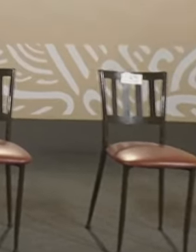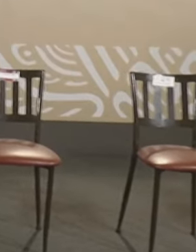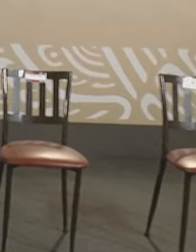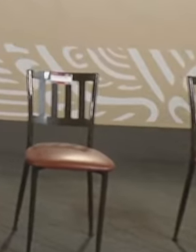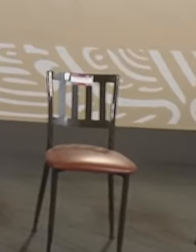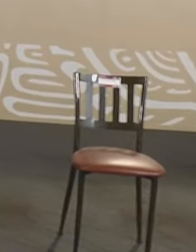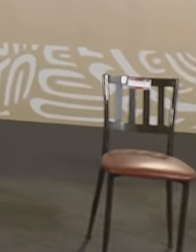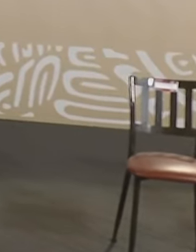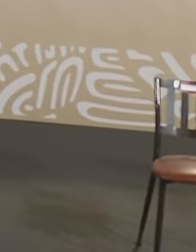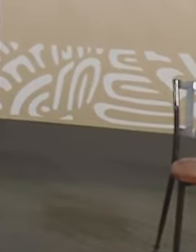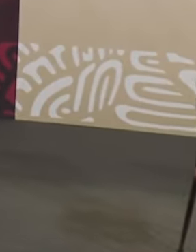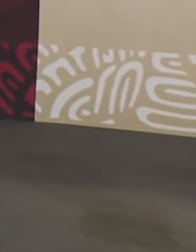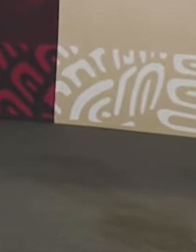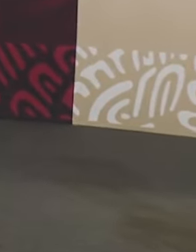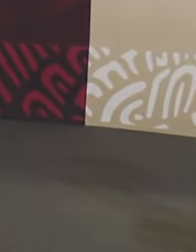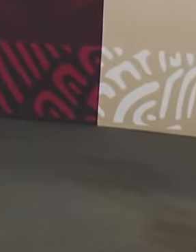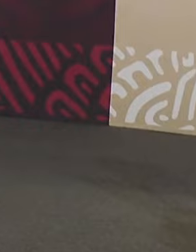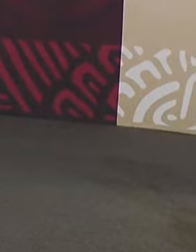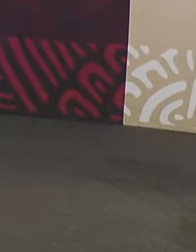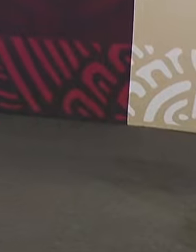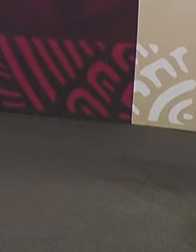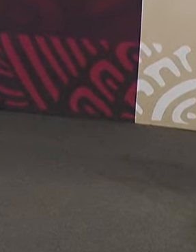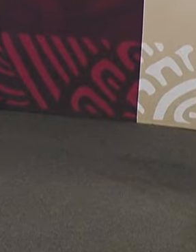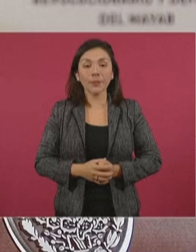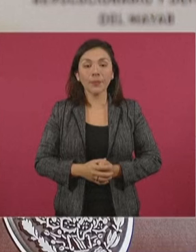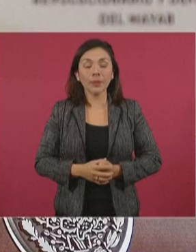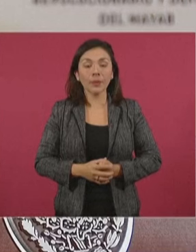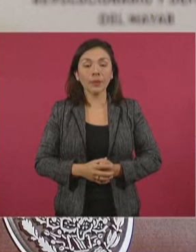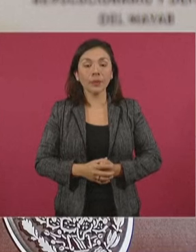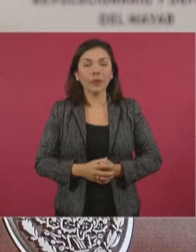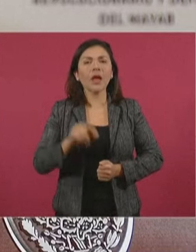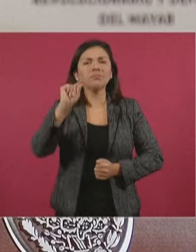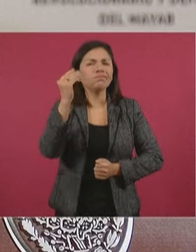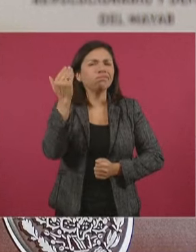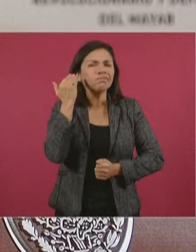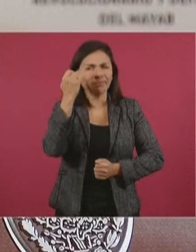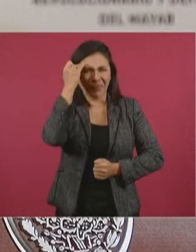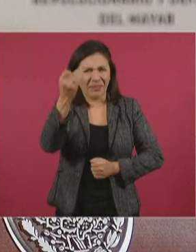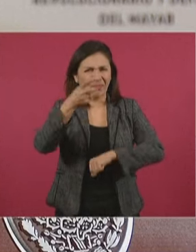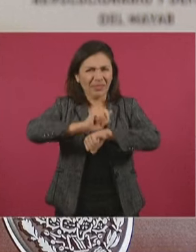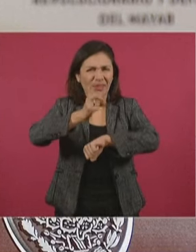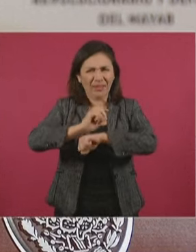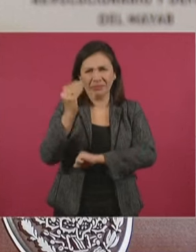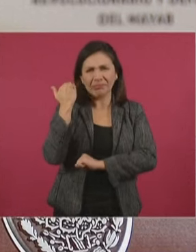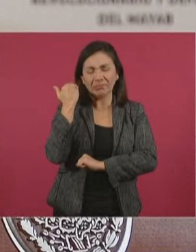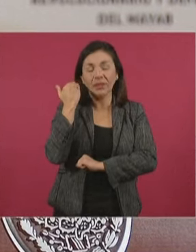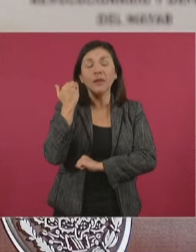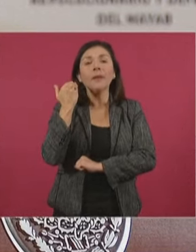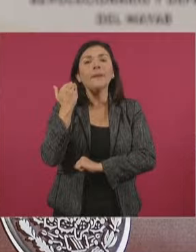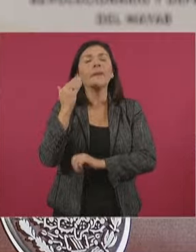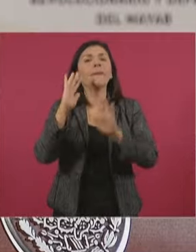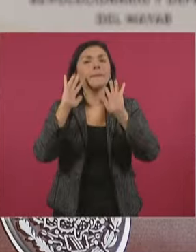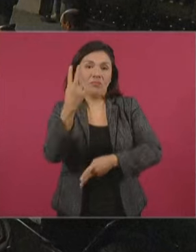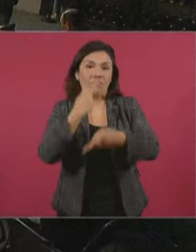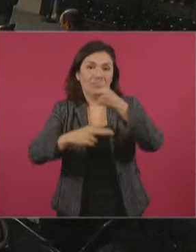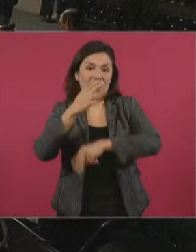Feliz año el presidente de México Andrés Manuel López Obrador dijo el jueves que el secuestro de 32 migrantes que fueron rescatados